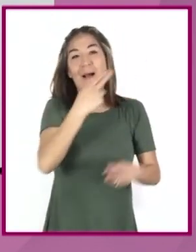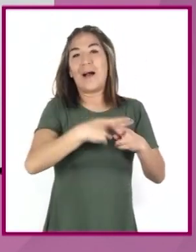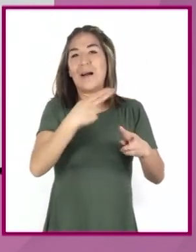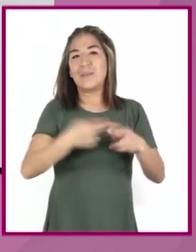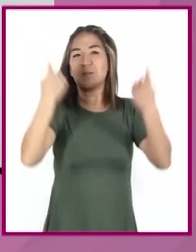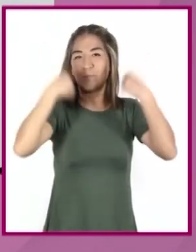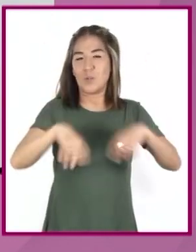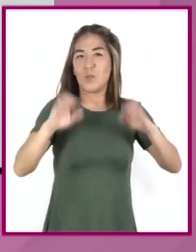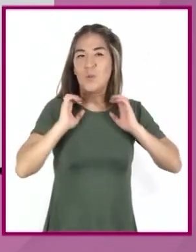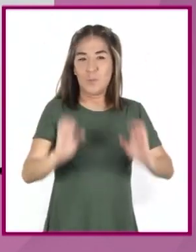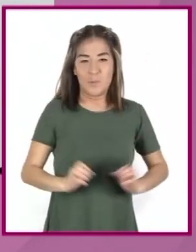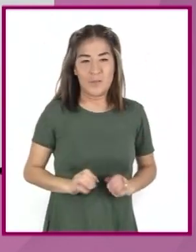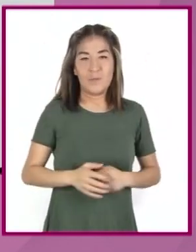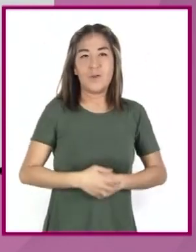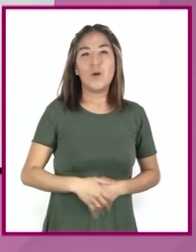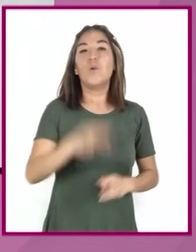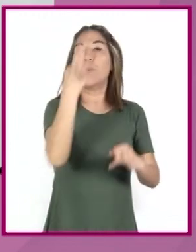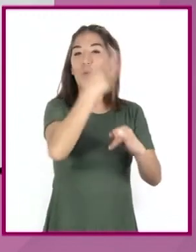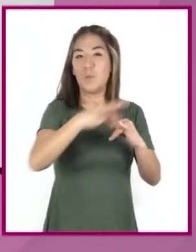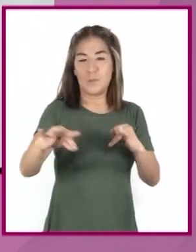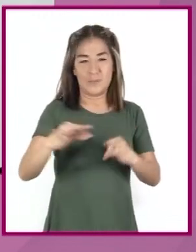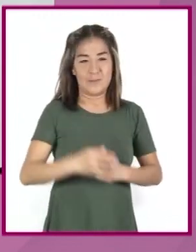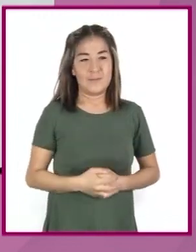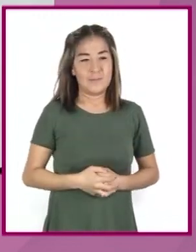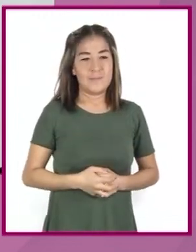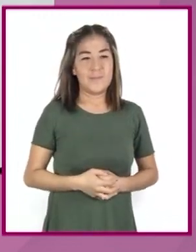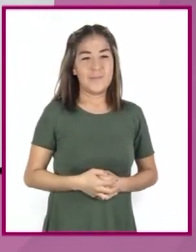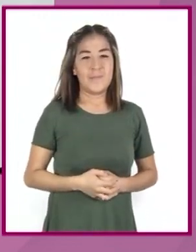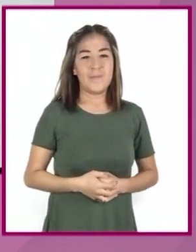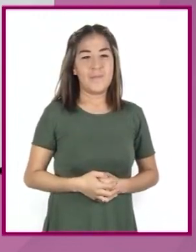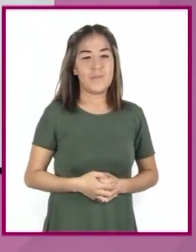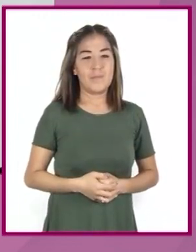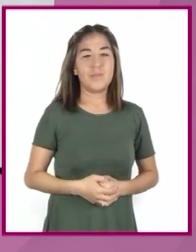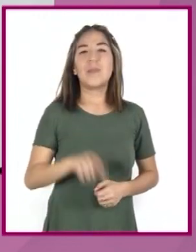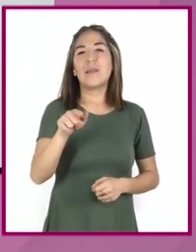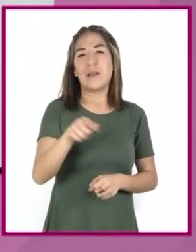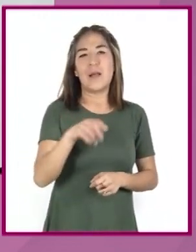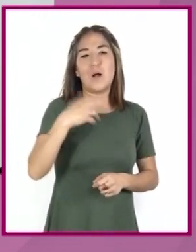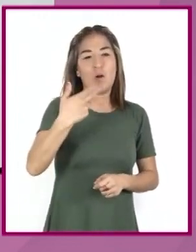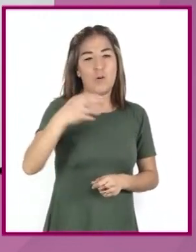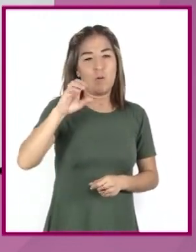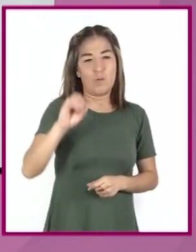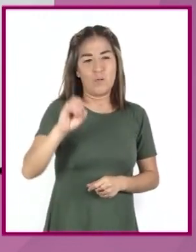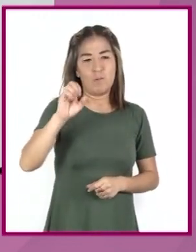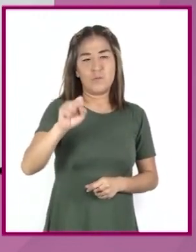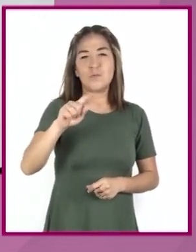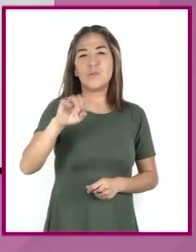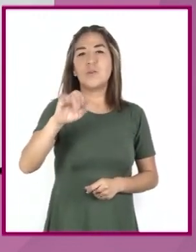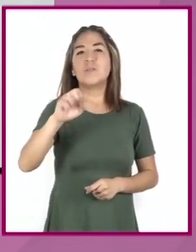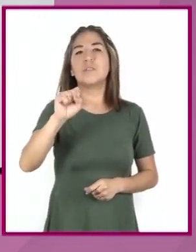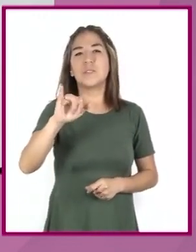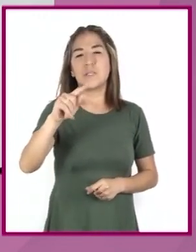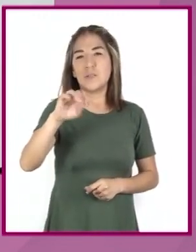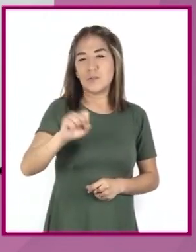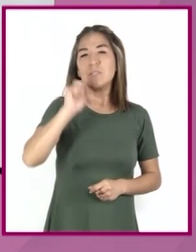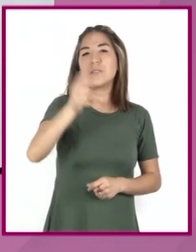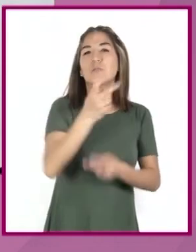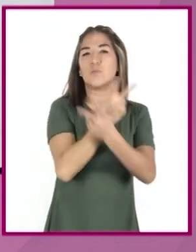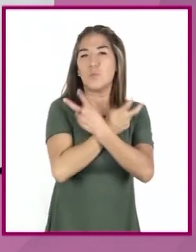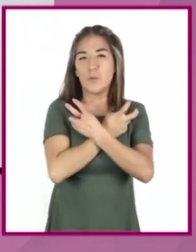cuerpo. Y por último están los osteocitos, que son las células maduras